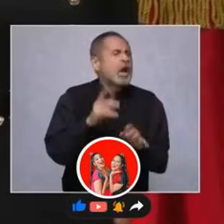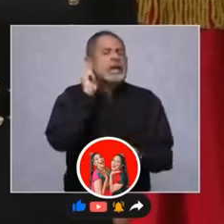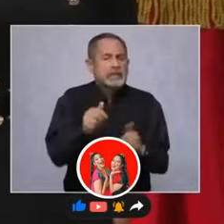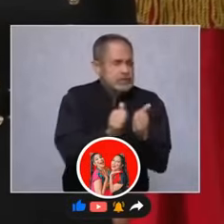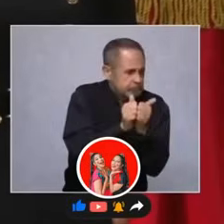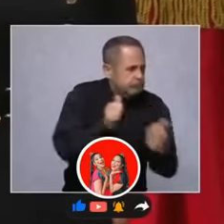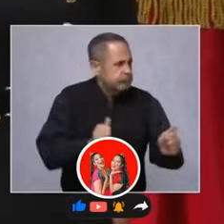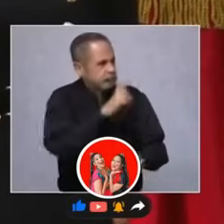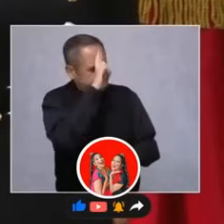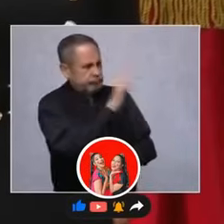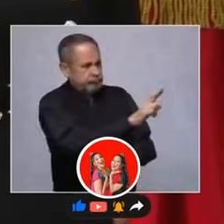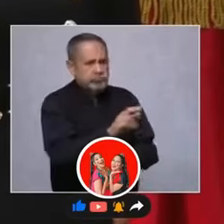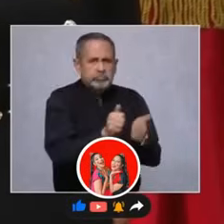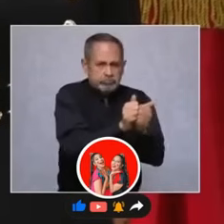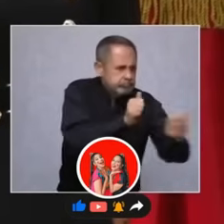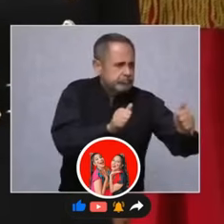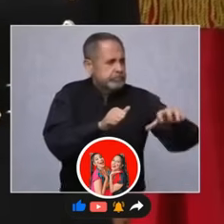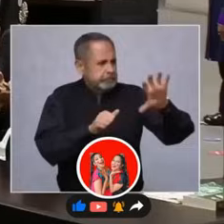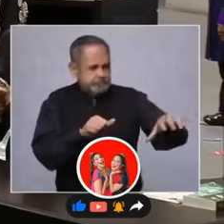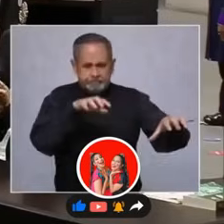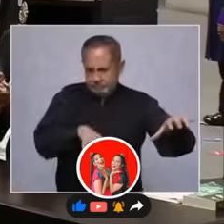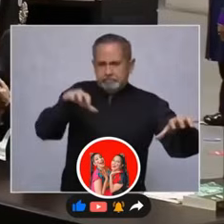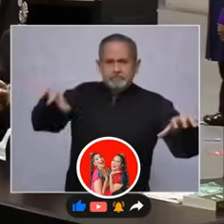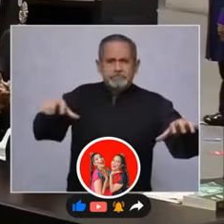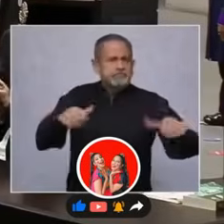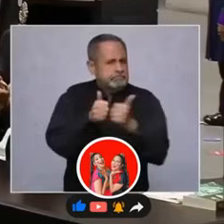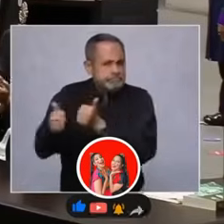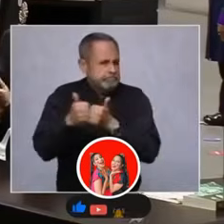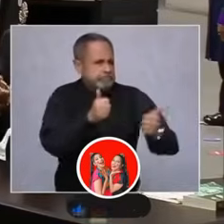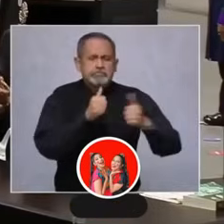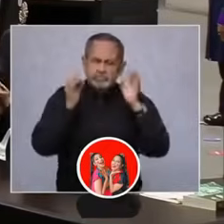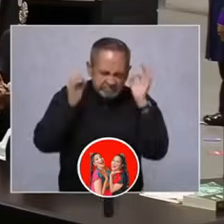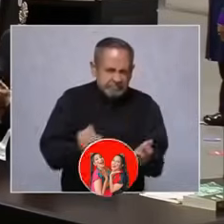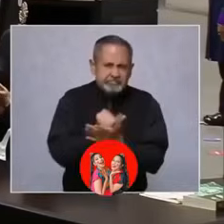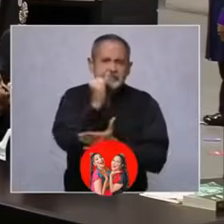e independencia del Poder Judicial.